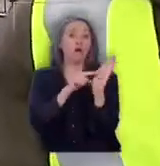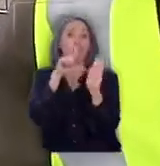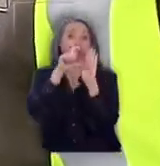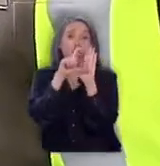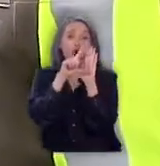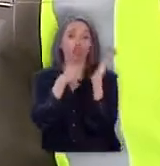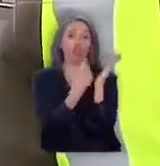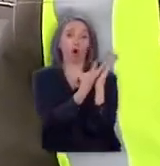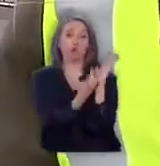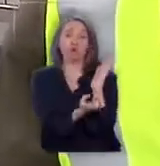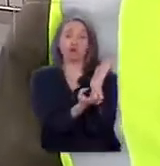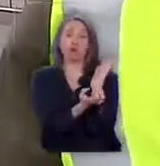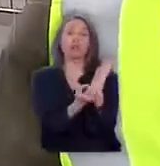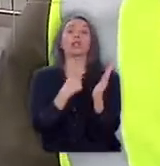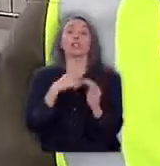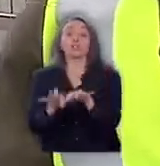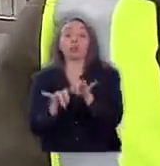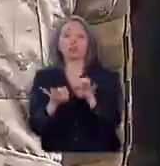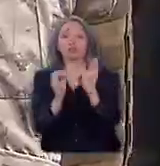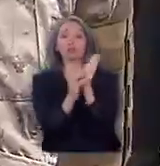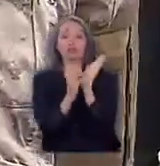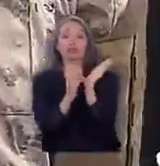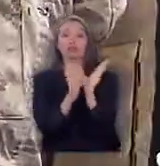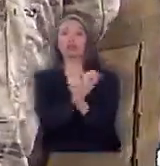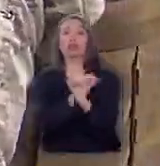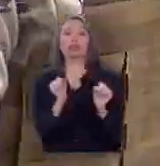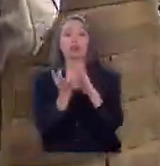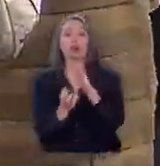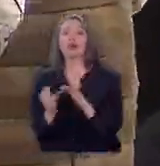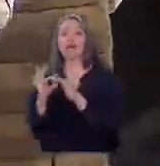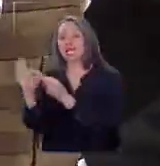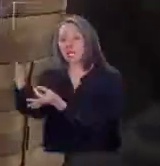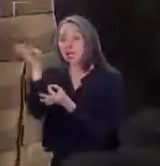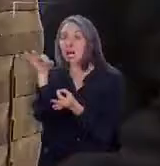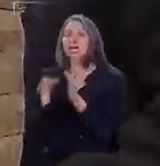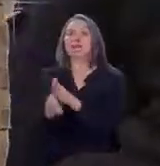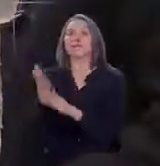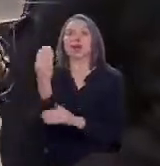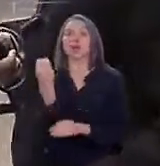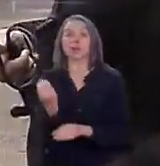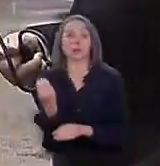documento Pero la verdad es que traté de descargarlo y no pude gracias Que le vaya muy